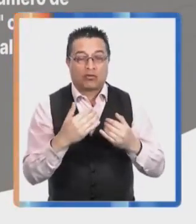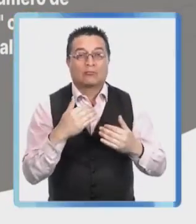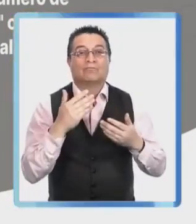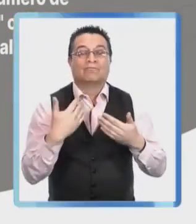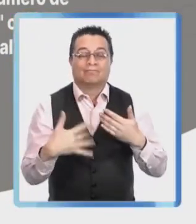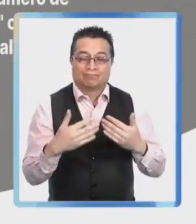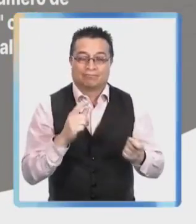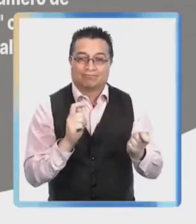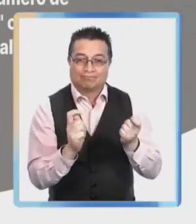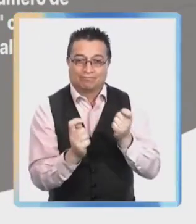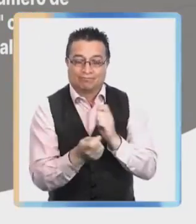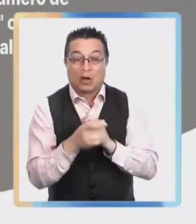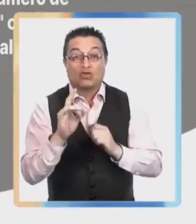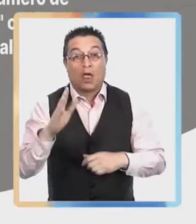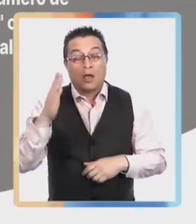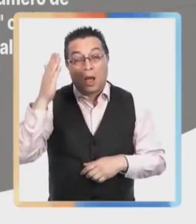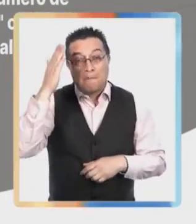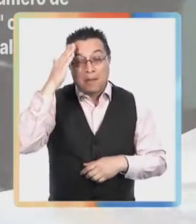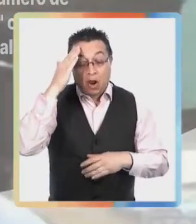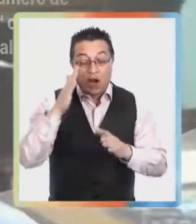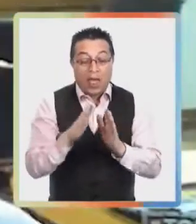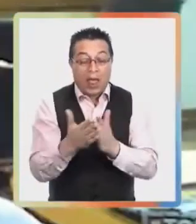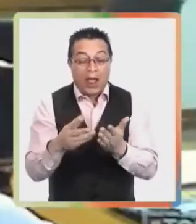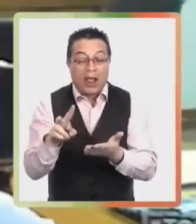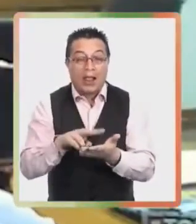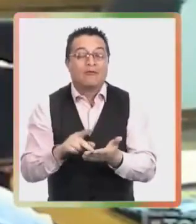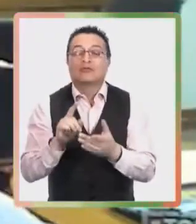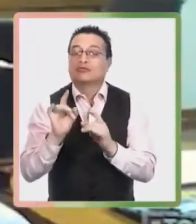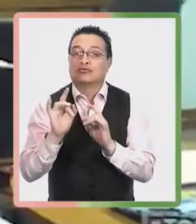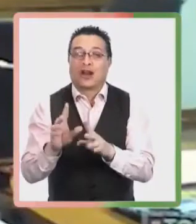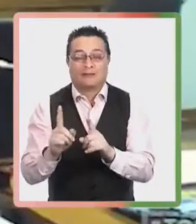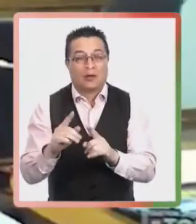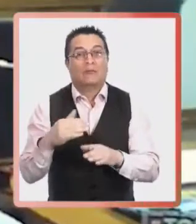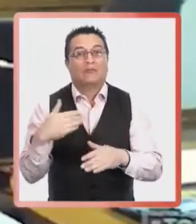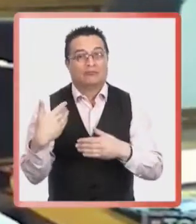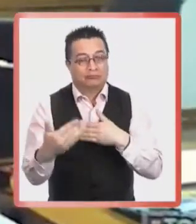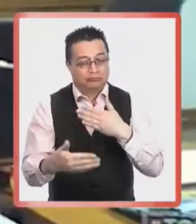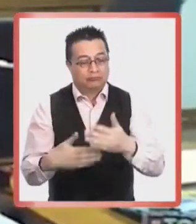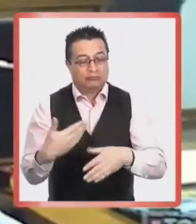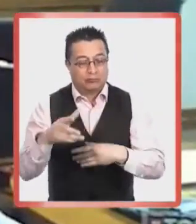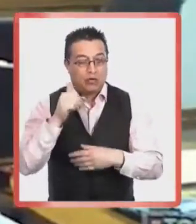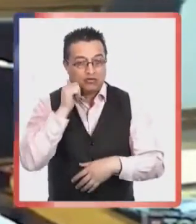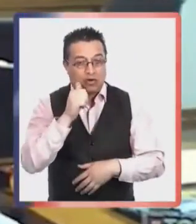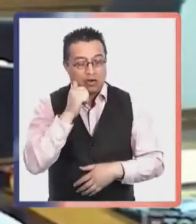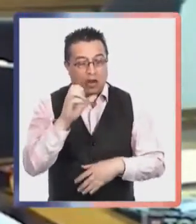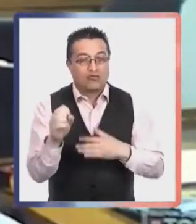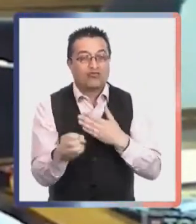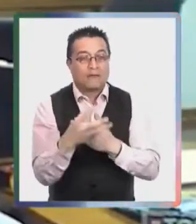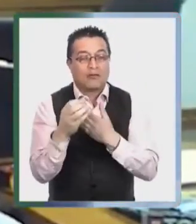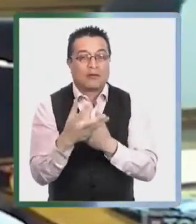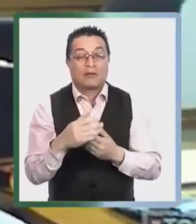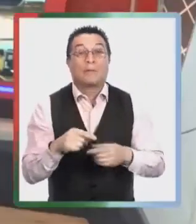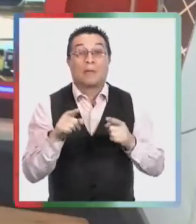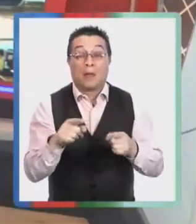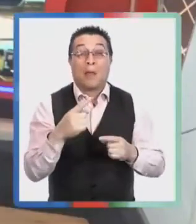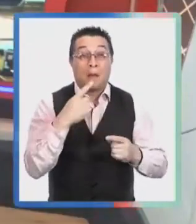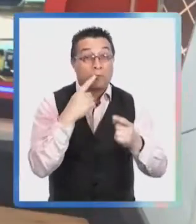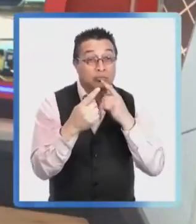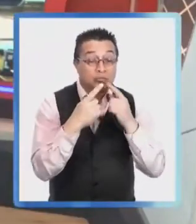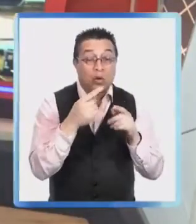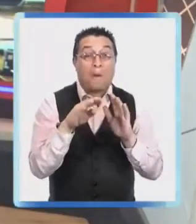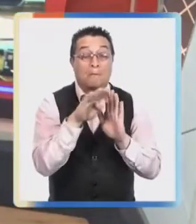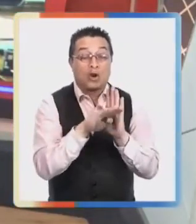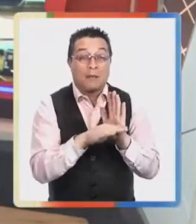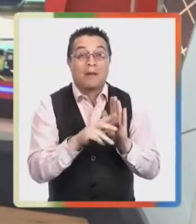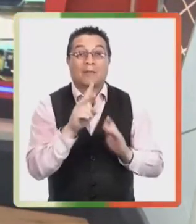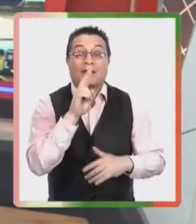dinámica de alguna manera no es sólo una memoria un libro anual sino que es un reporte dinámico que vamos refrescando día a día yo me preguntaba por este